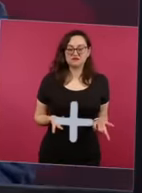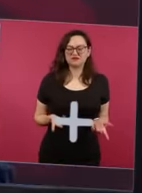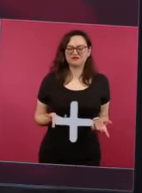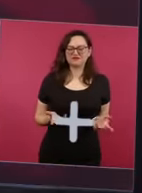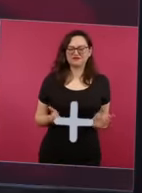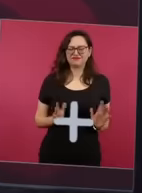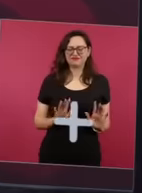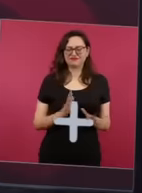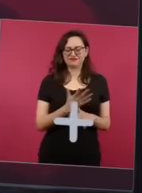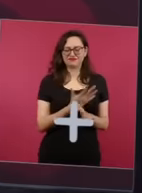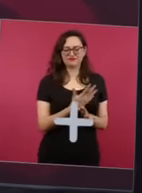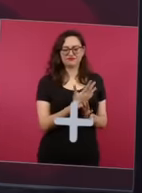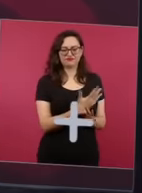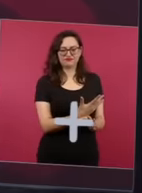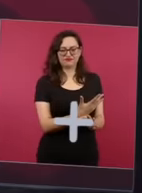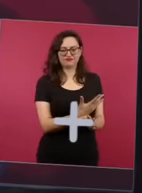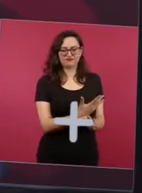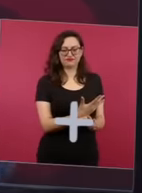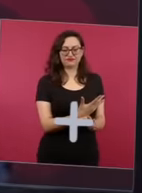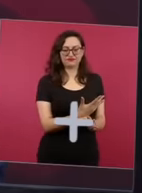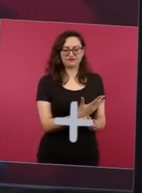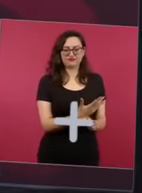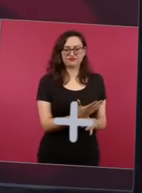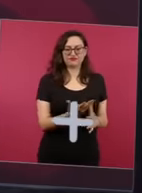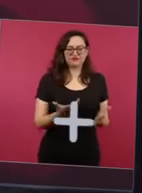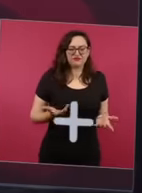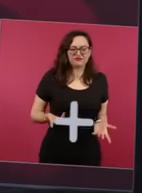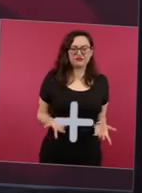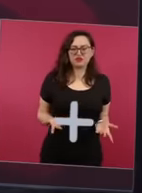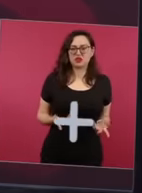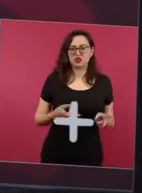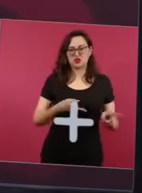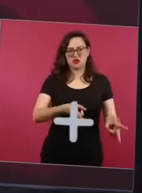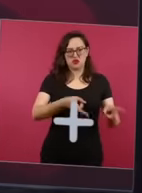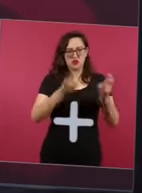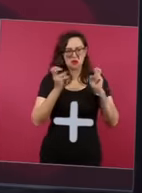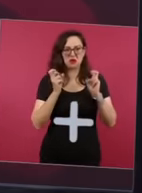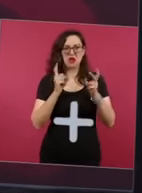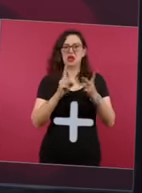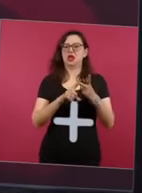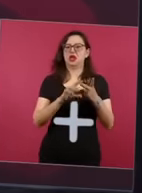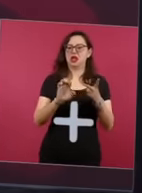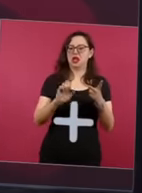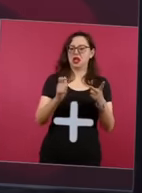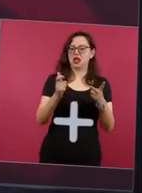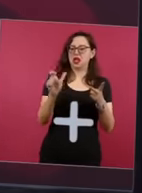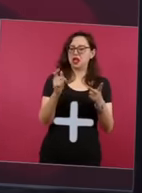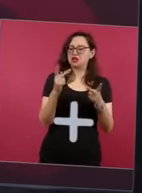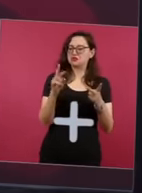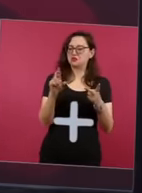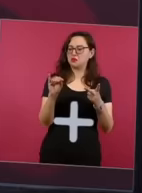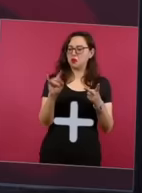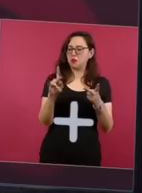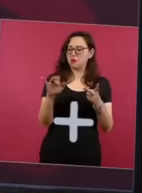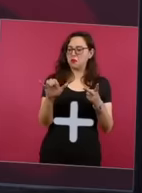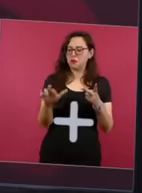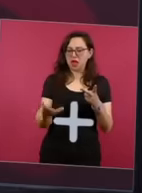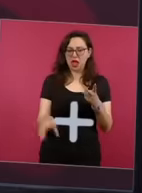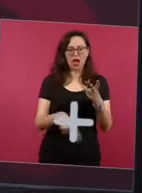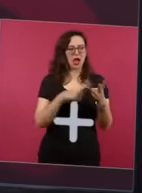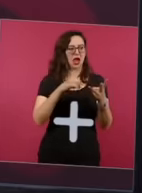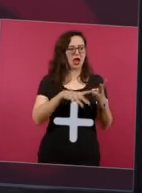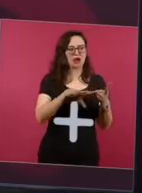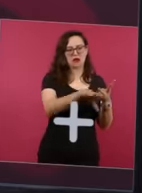vamos a expropiarlas o a confiscarlas. Pues nada de